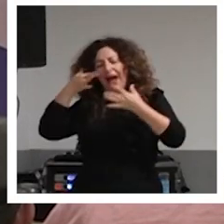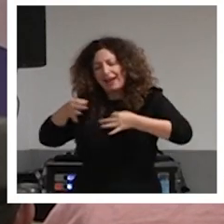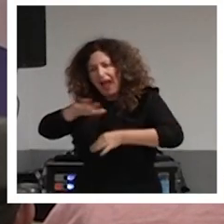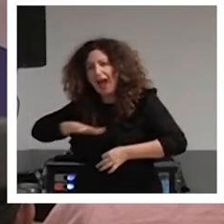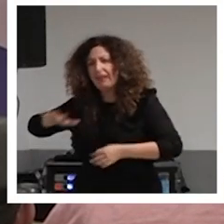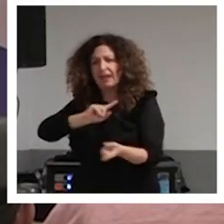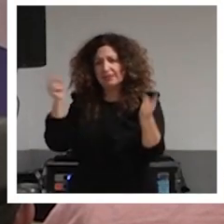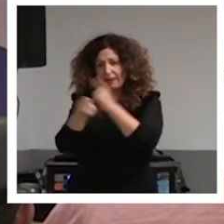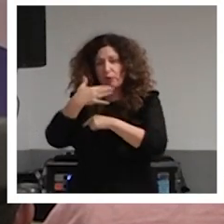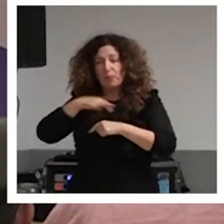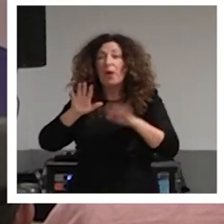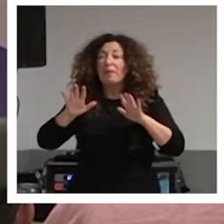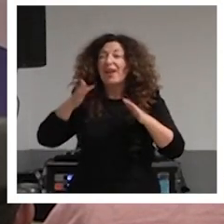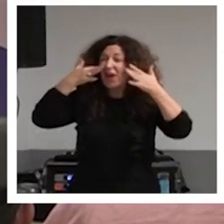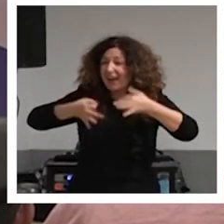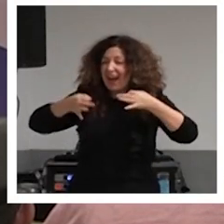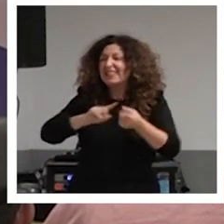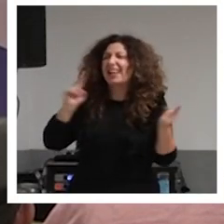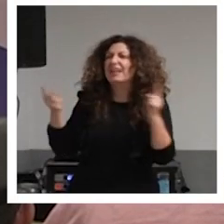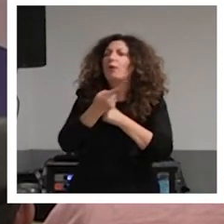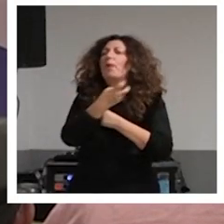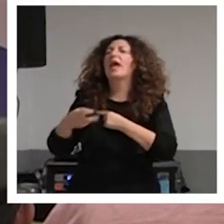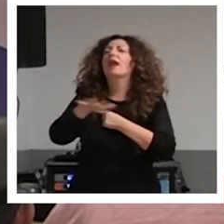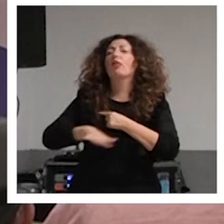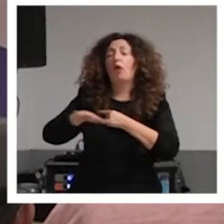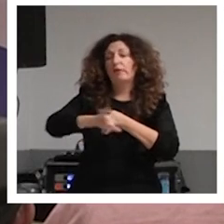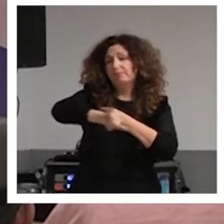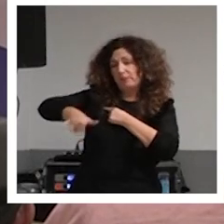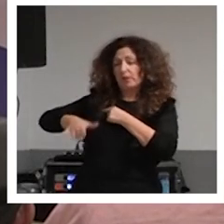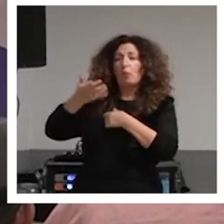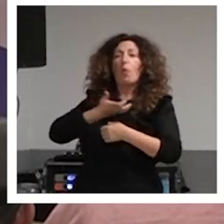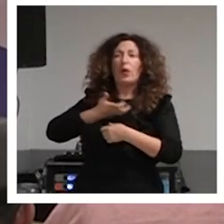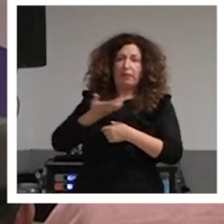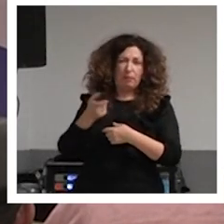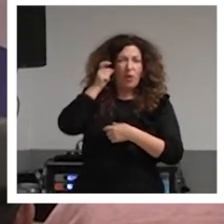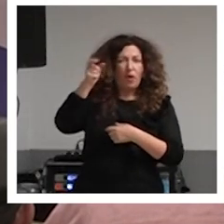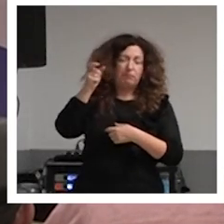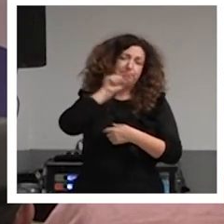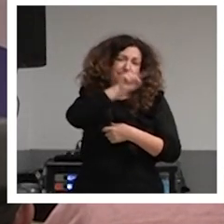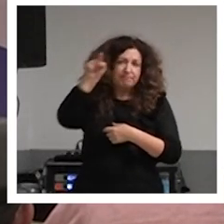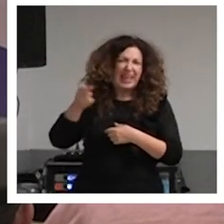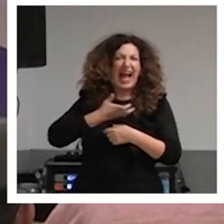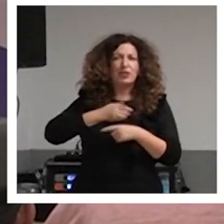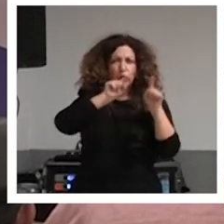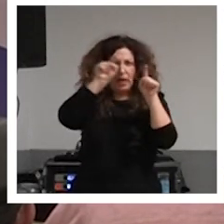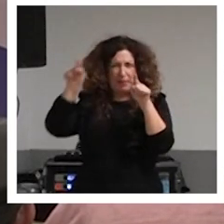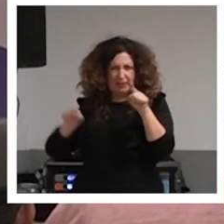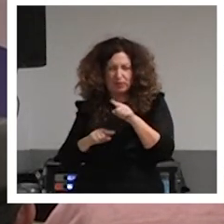pero la verdadera transformación viene desde los municipios viene desde los ayuntamientos viene